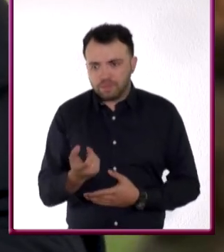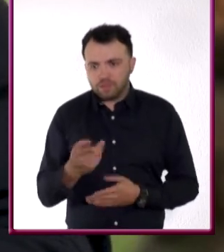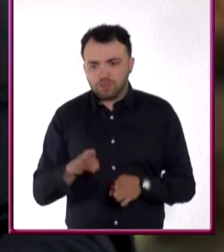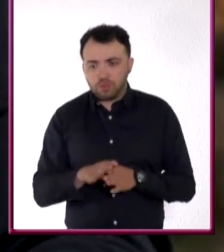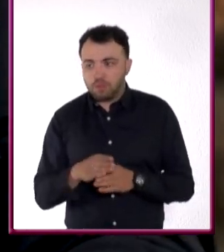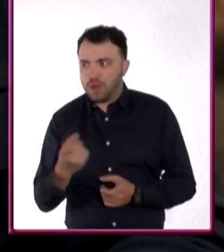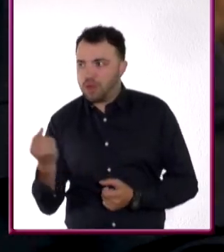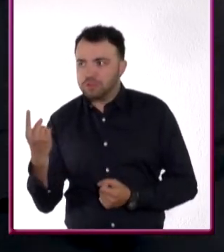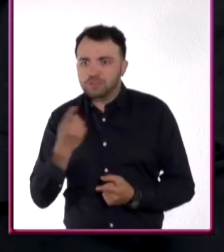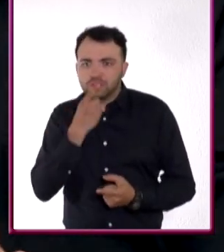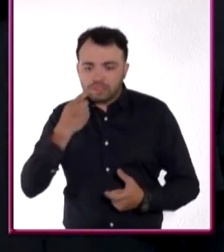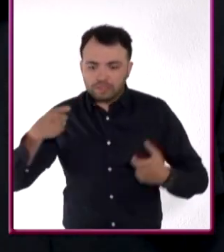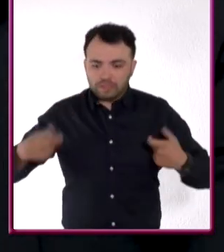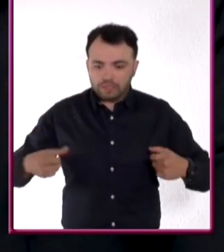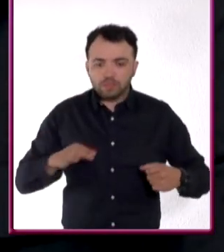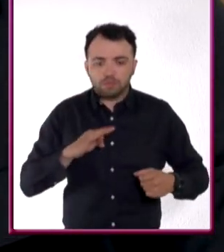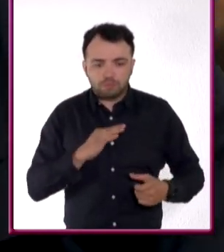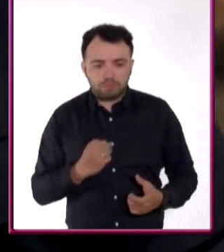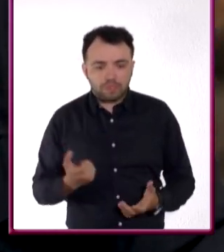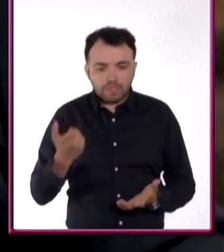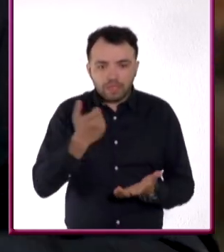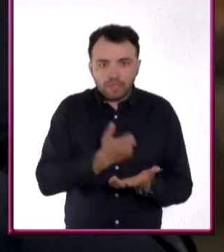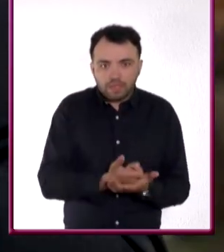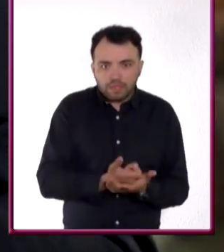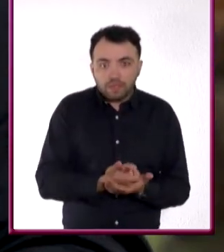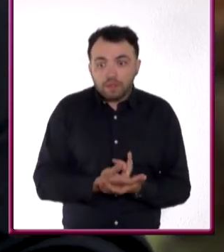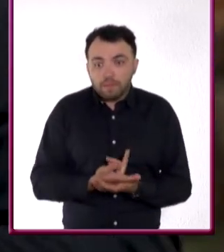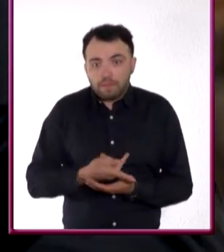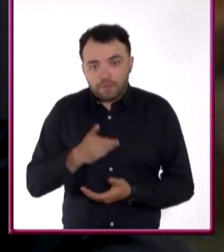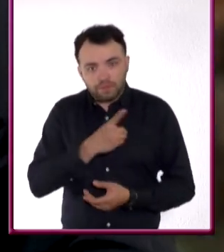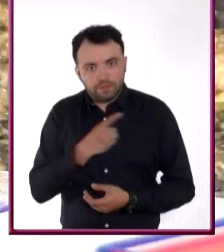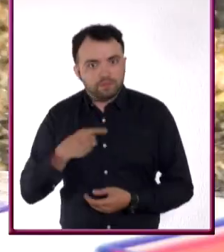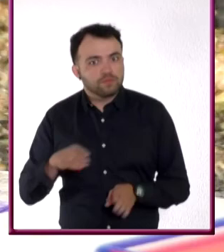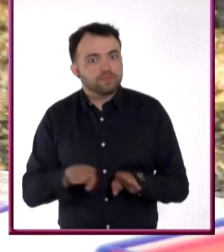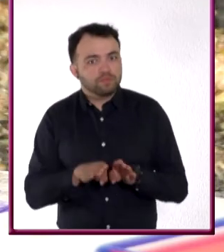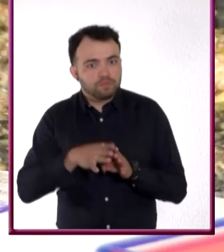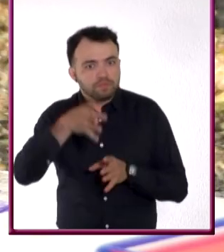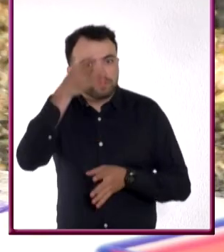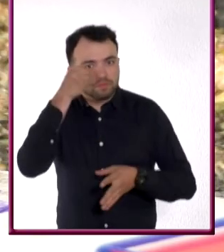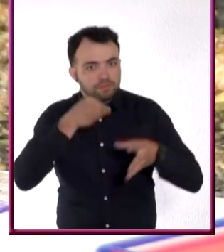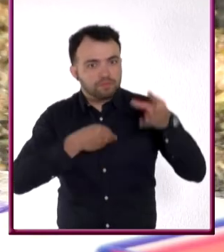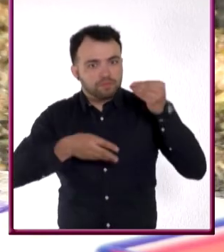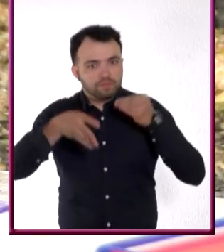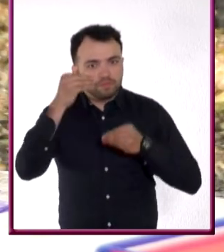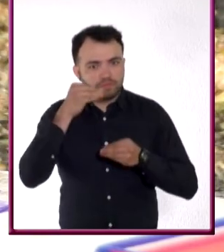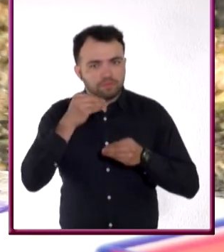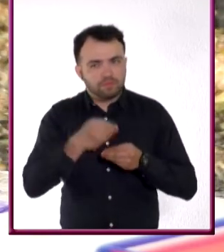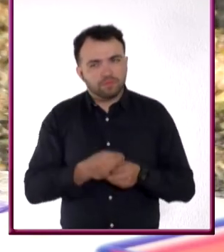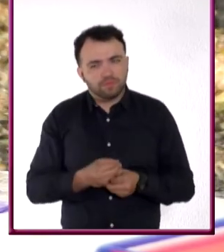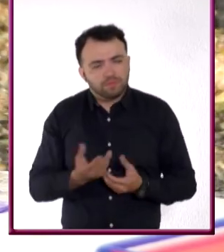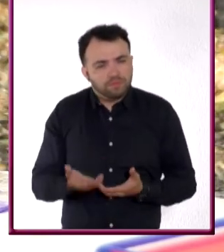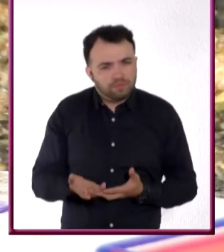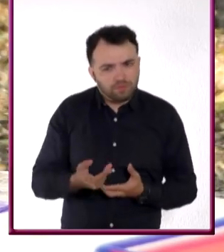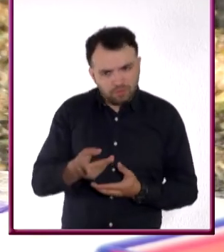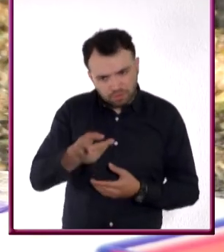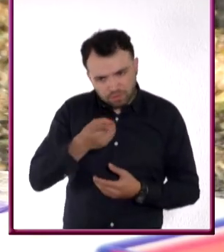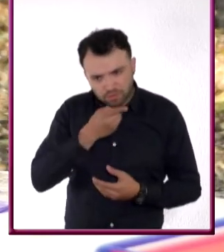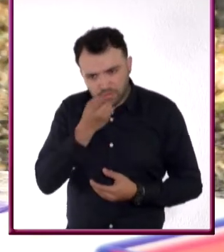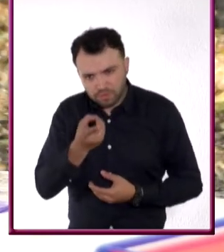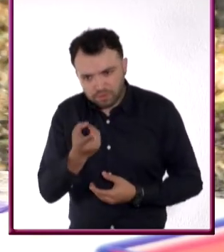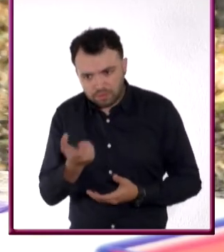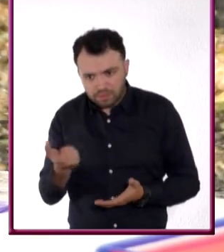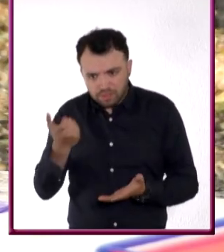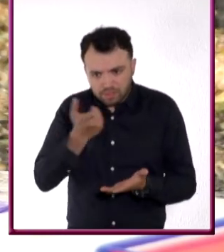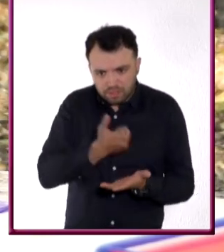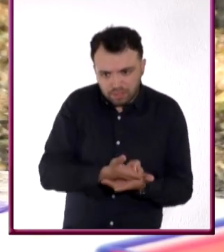invirtiendo en la bolsa, sí se puede ganar un poquito de dinero si aprendemos ciertas cosas. O sea que eso de las inversiones y la bolsa de valores